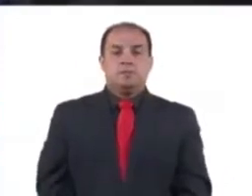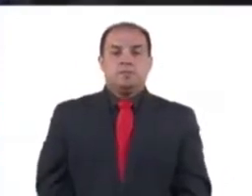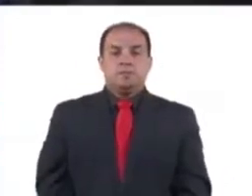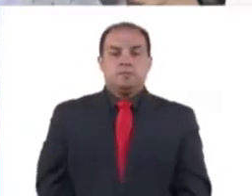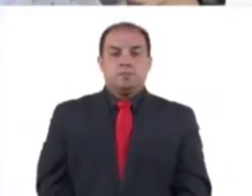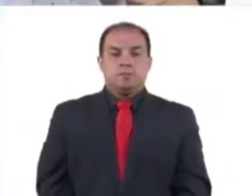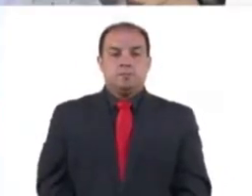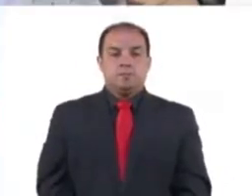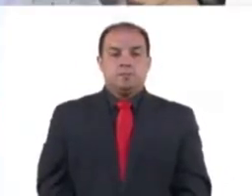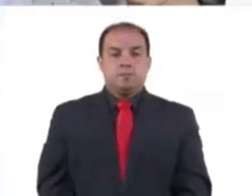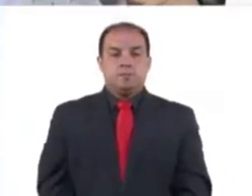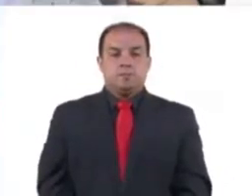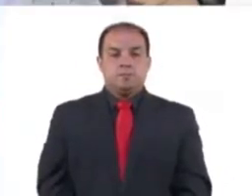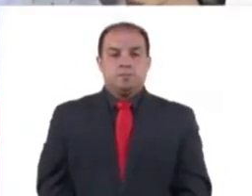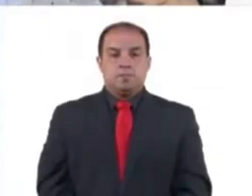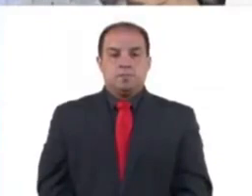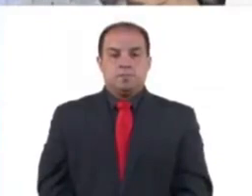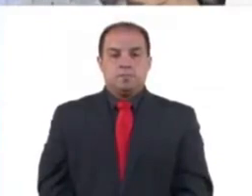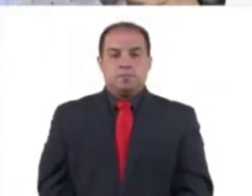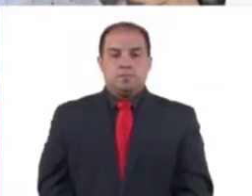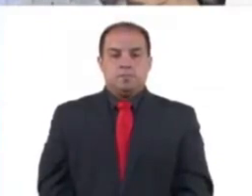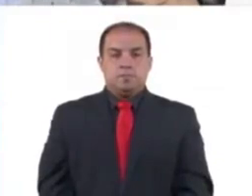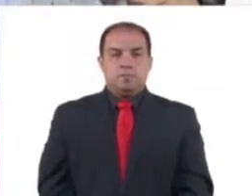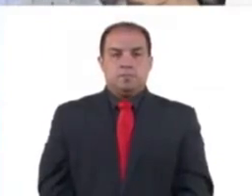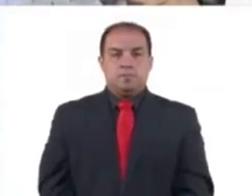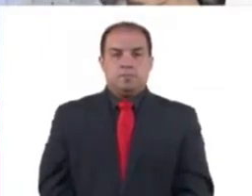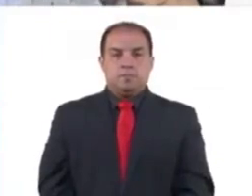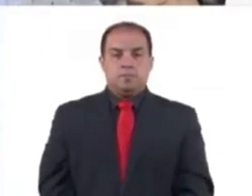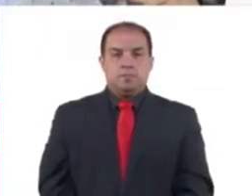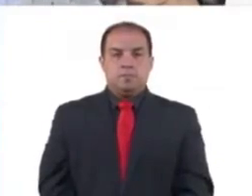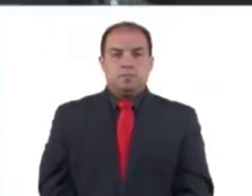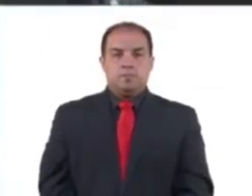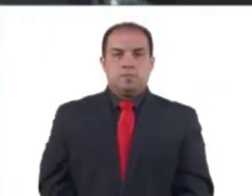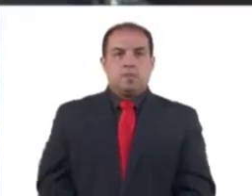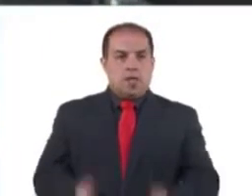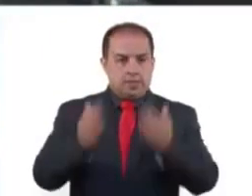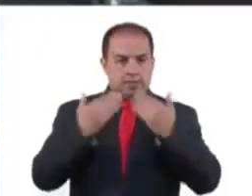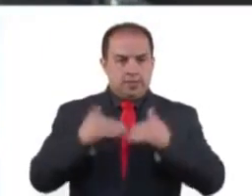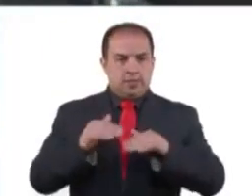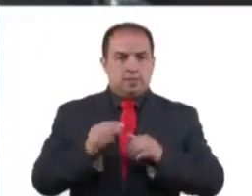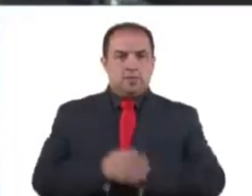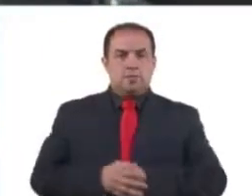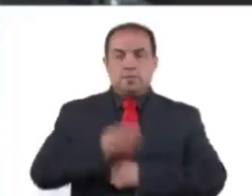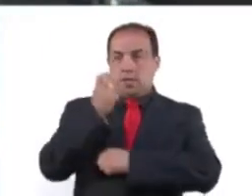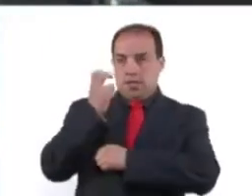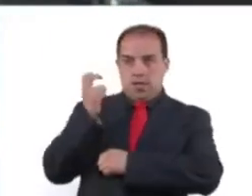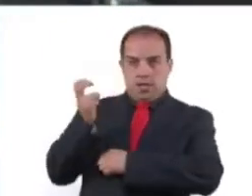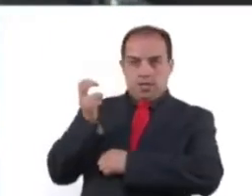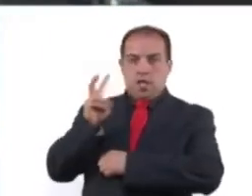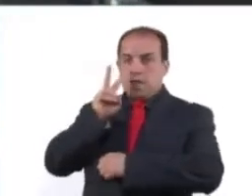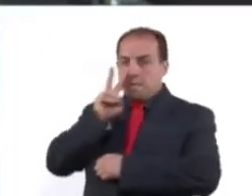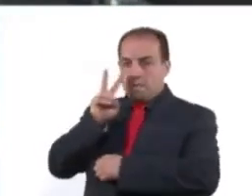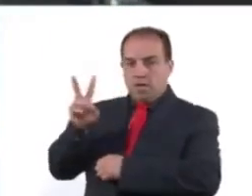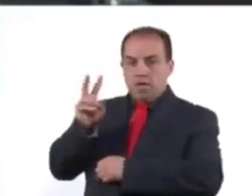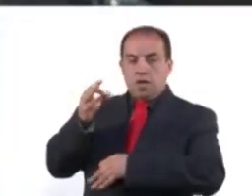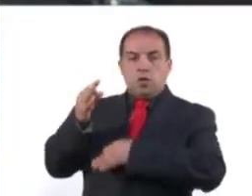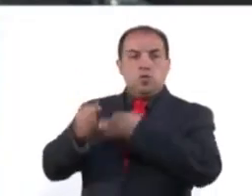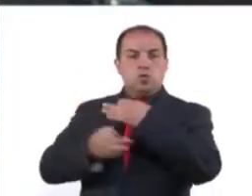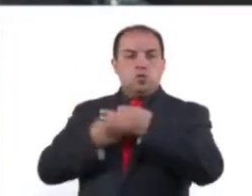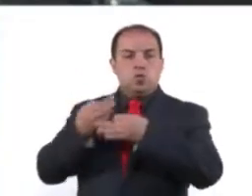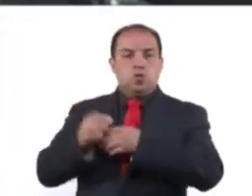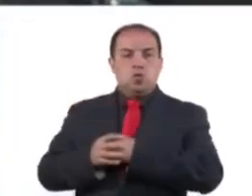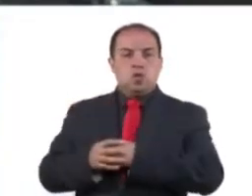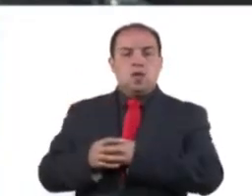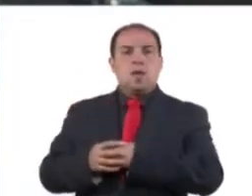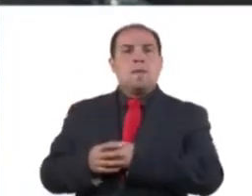la siguiente fotografía. Hay otra, por favor. Eso, aquí se ve toda esa